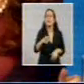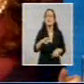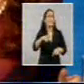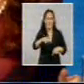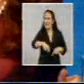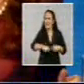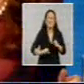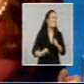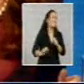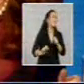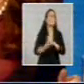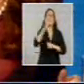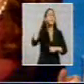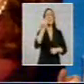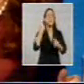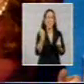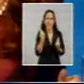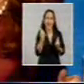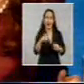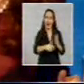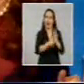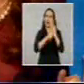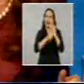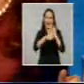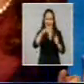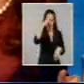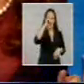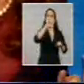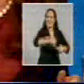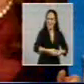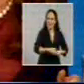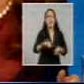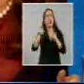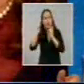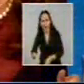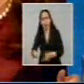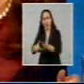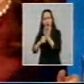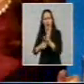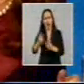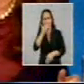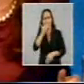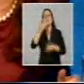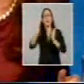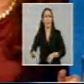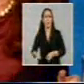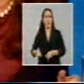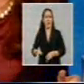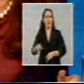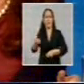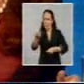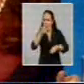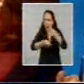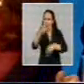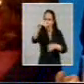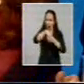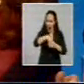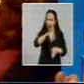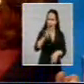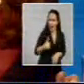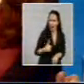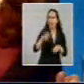materias primas más importantes, como es la carne bovina, pero más carne porcina también, para mercado interno y para mercado